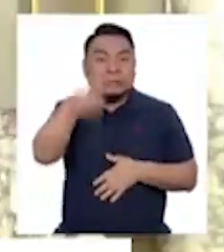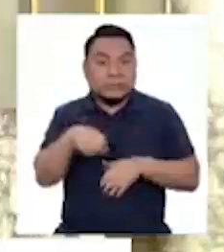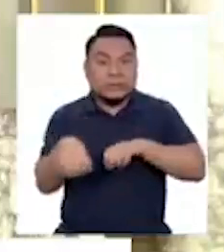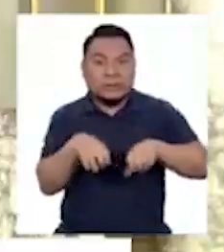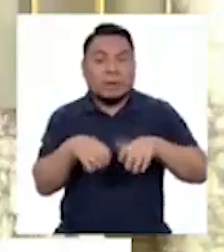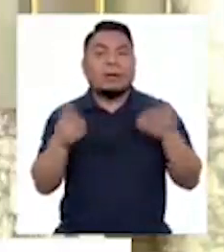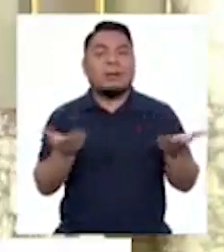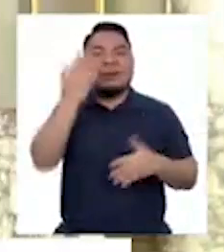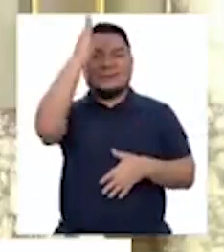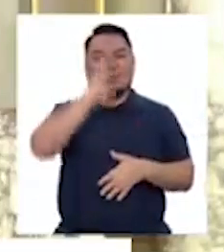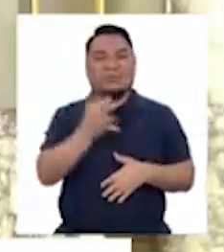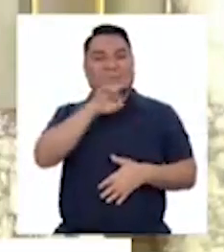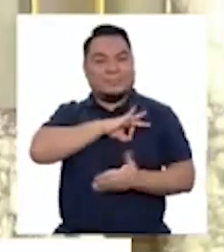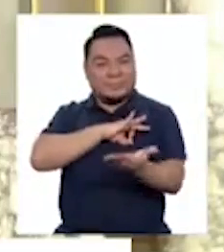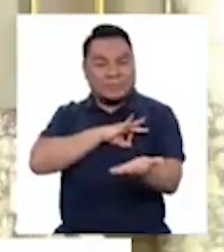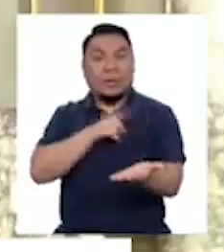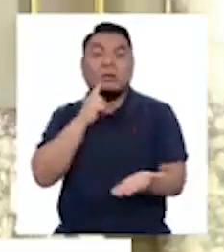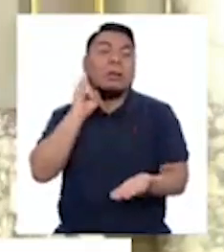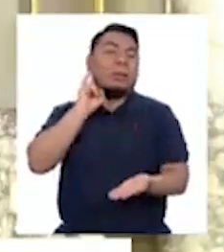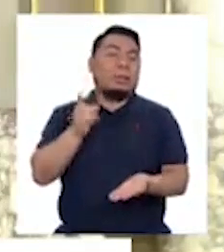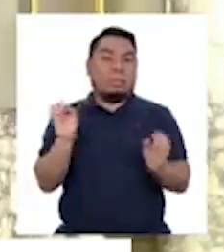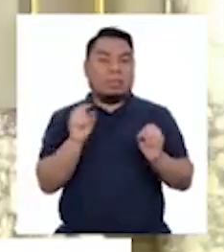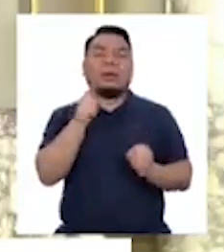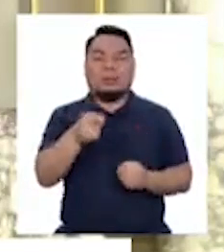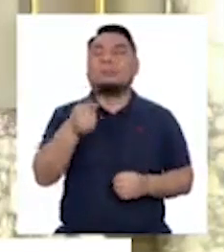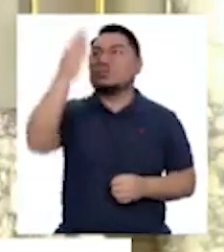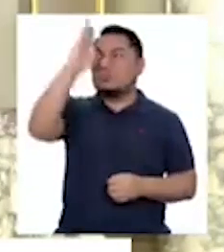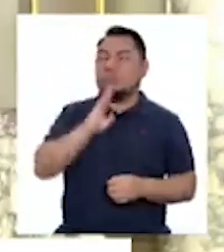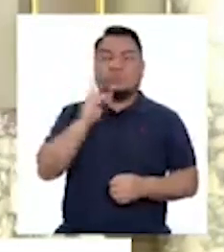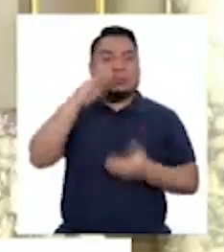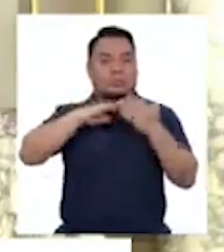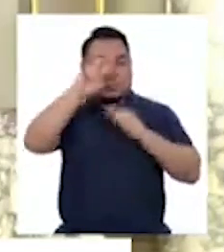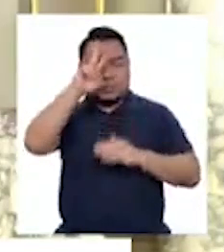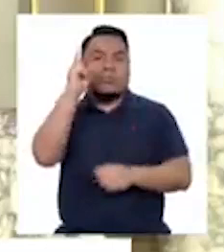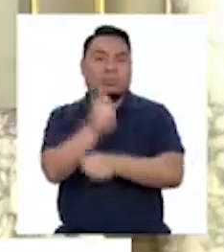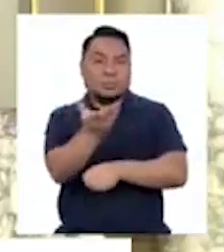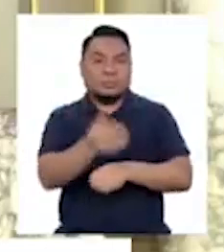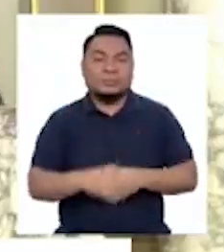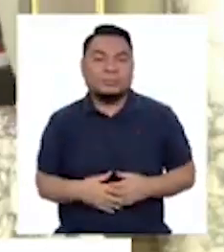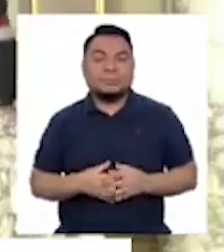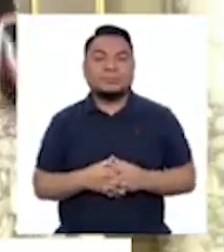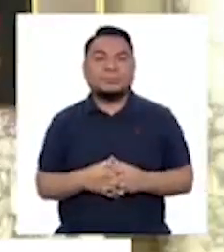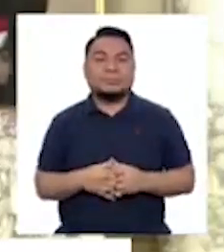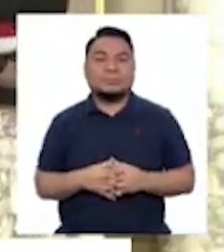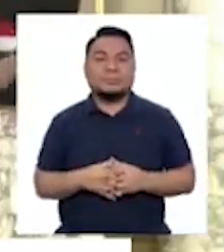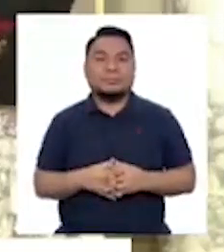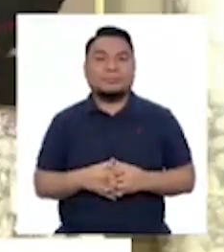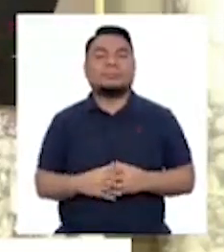hiciereis, que Dios os premie, y si no, Él y la patria os lo demanden.